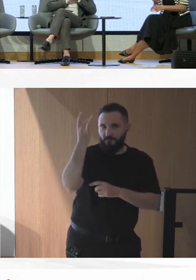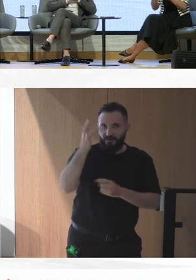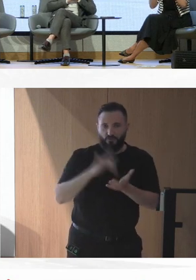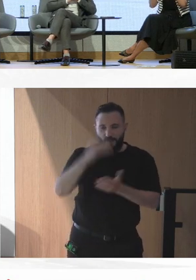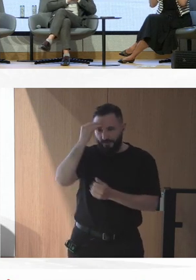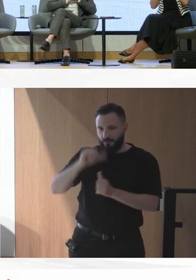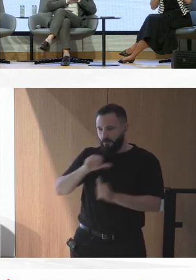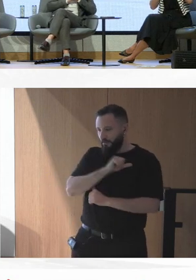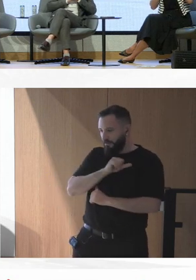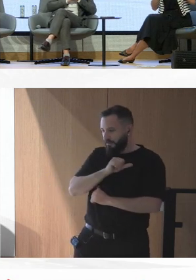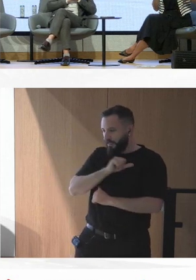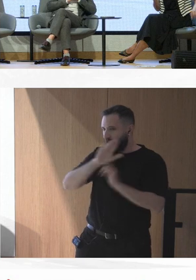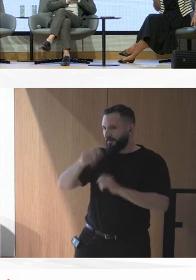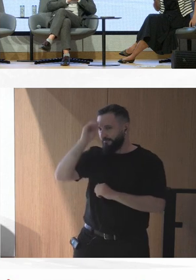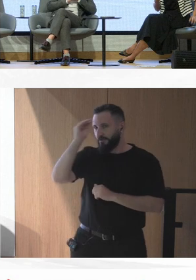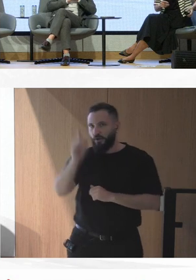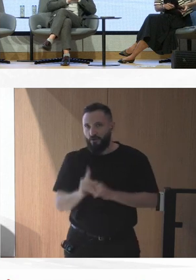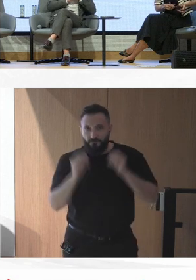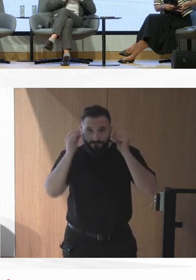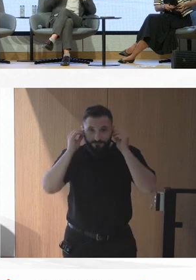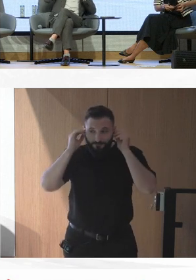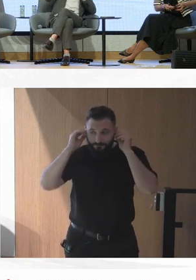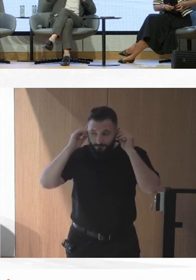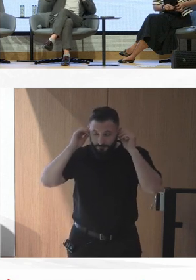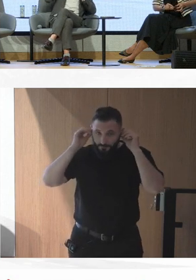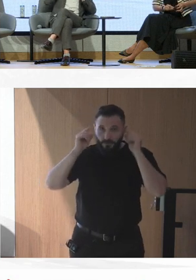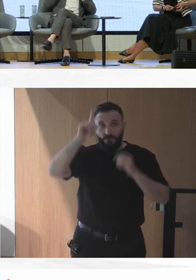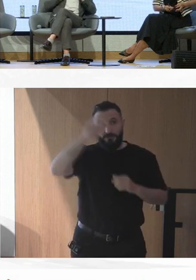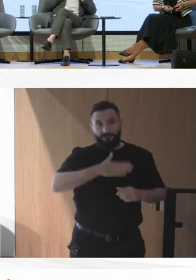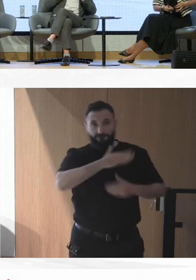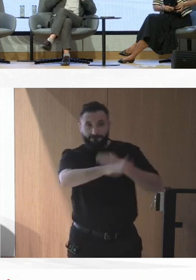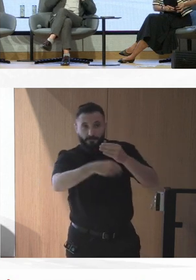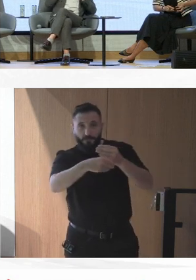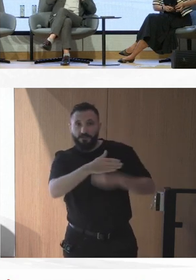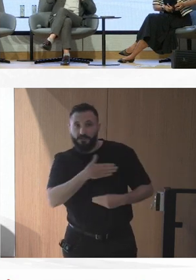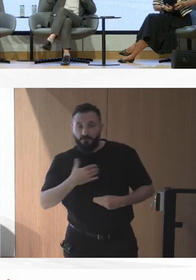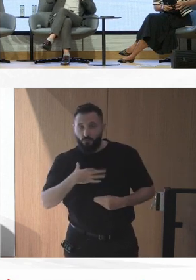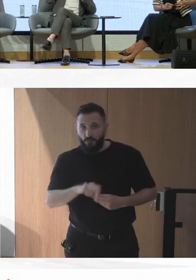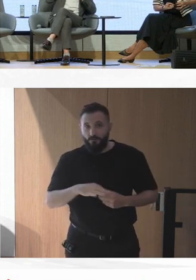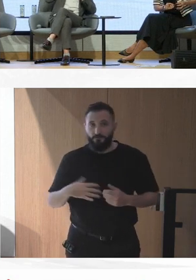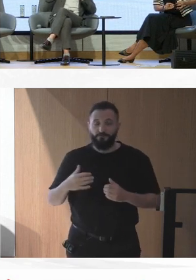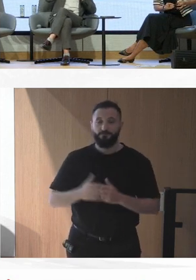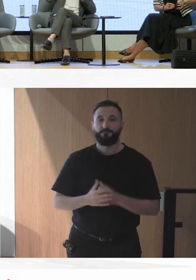iban a dar, ¿no? Yo quisiera agregar algo, si es posible.